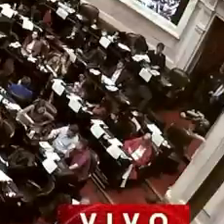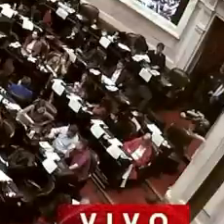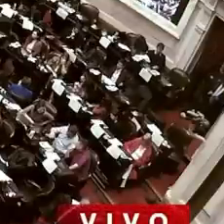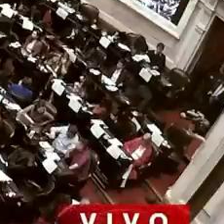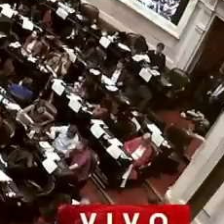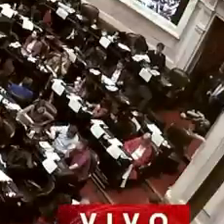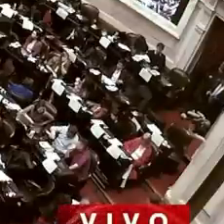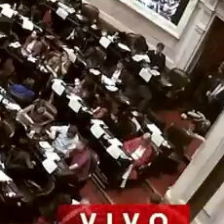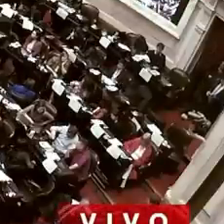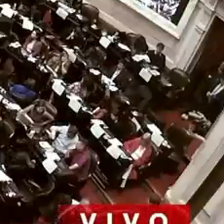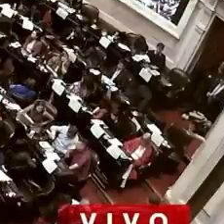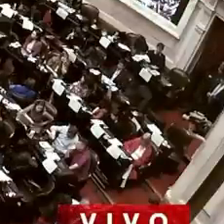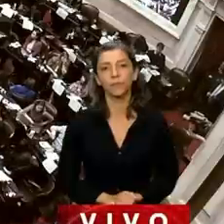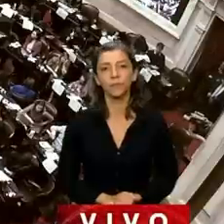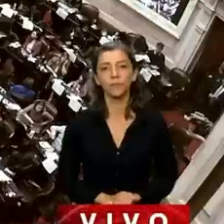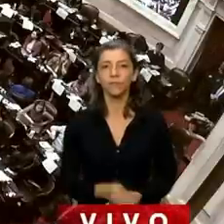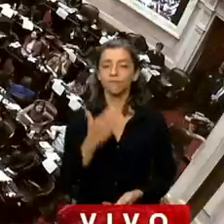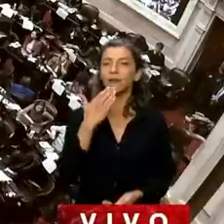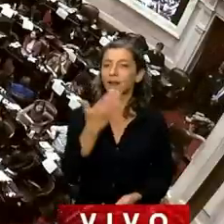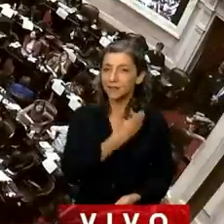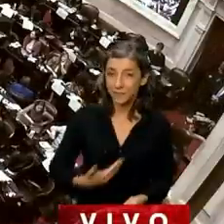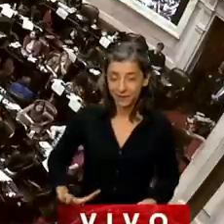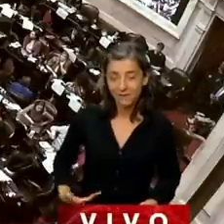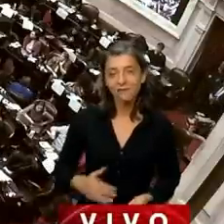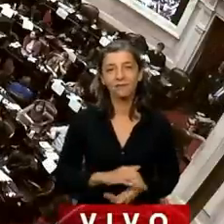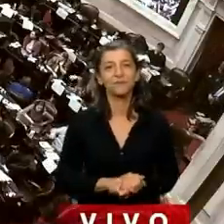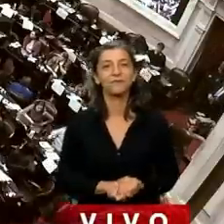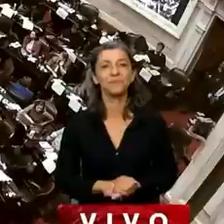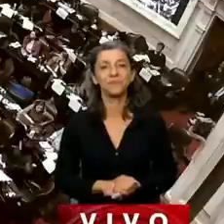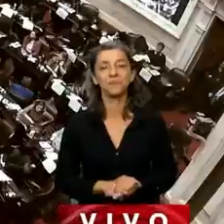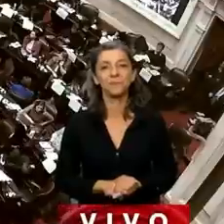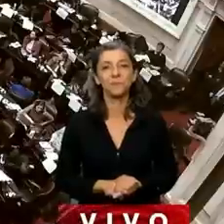Gracias, presidenta. No sé si tengo el micrófono, sí.